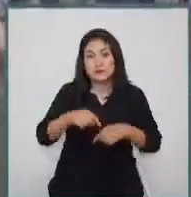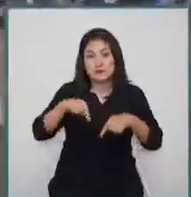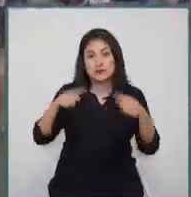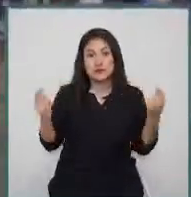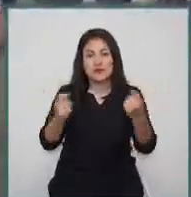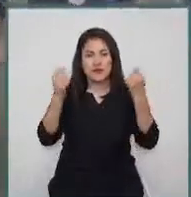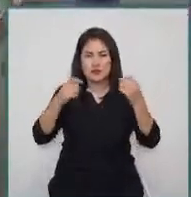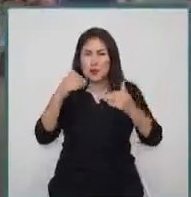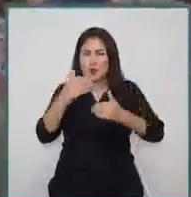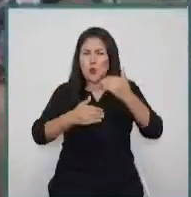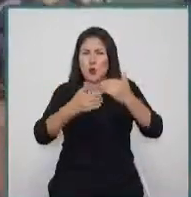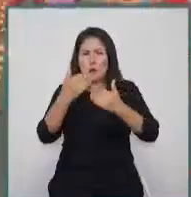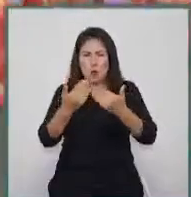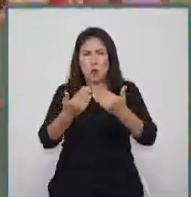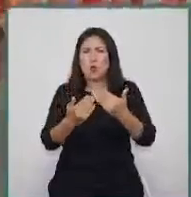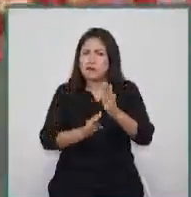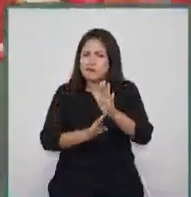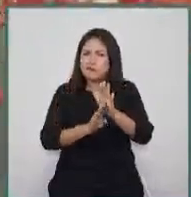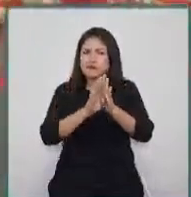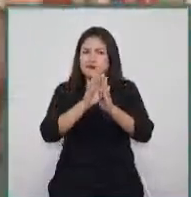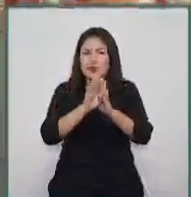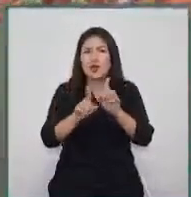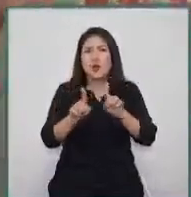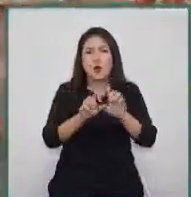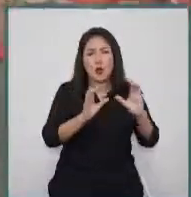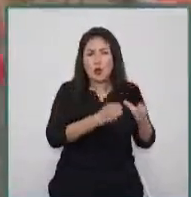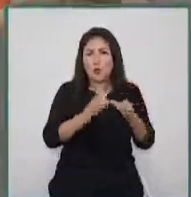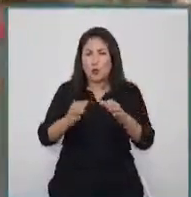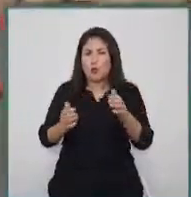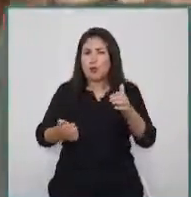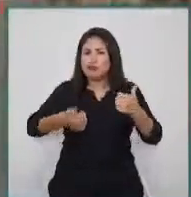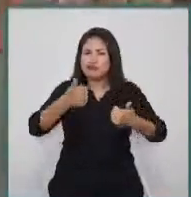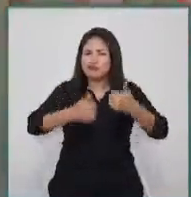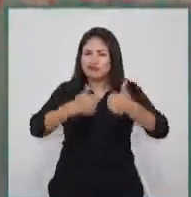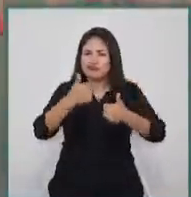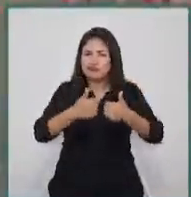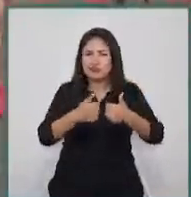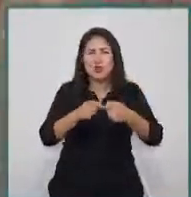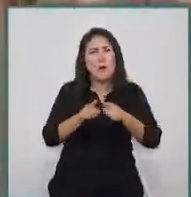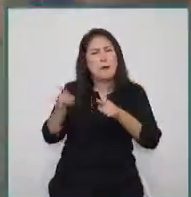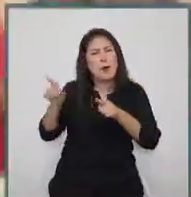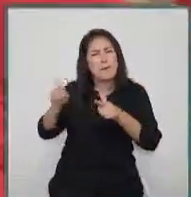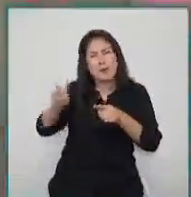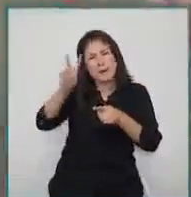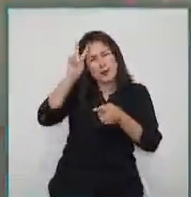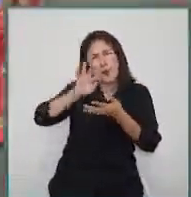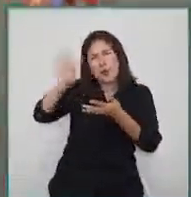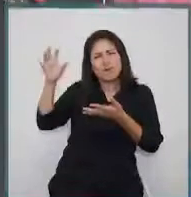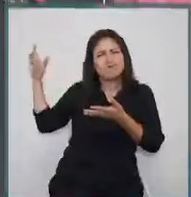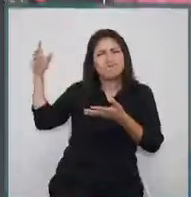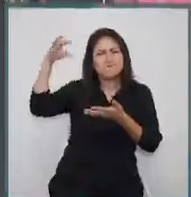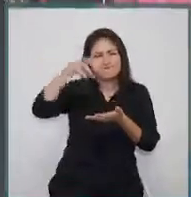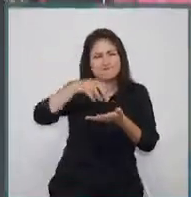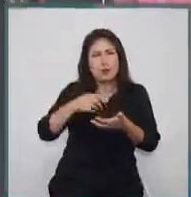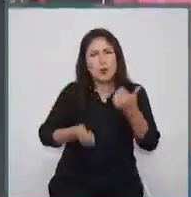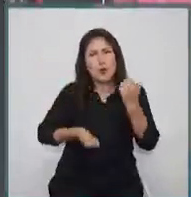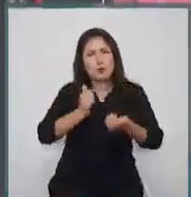la festividad se ha modernizado incluyendo el concurso de trajes de luces con delegaciones que vienen de todo el país.